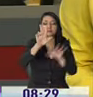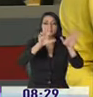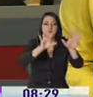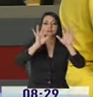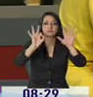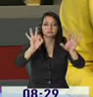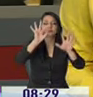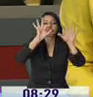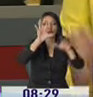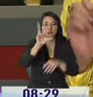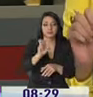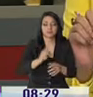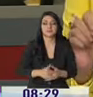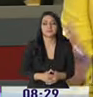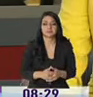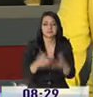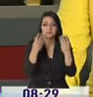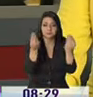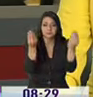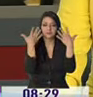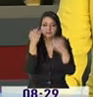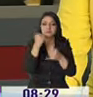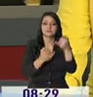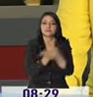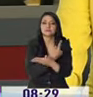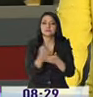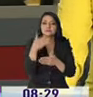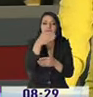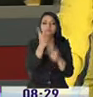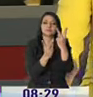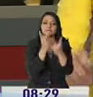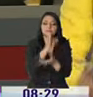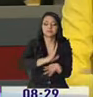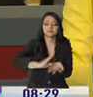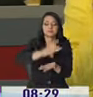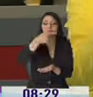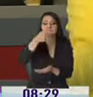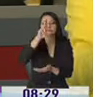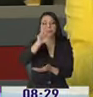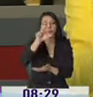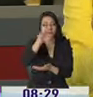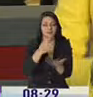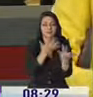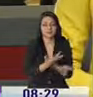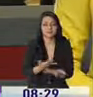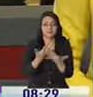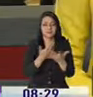099-4437-830. Así que no se olvide, este fin de semana estaremos en Gualo. Ahí lo esperamos.